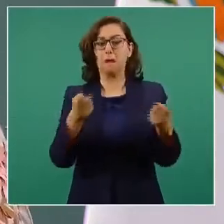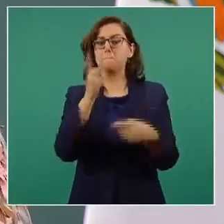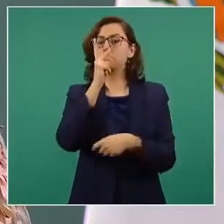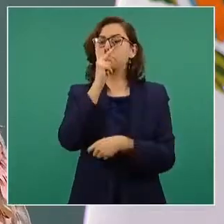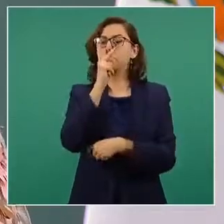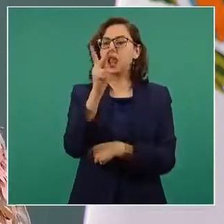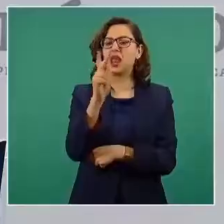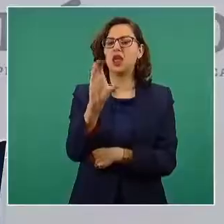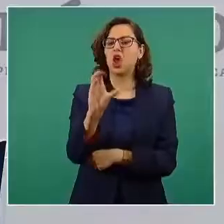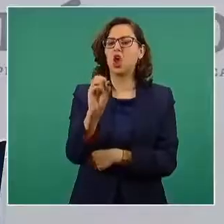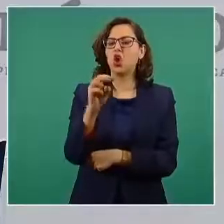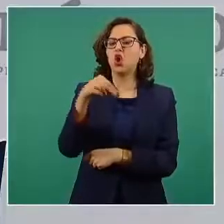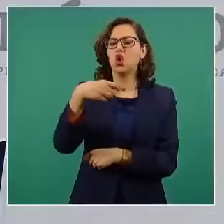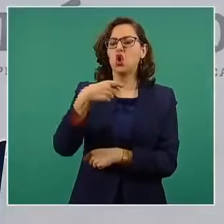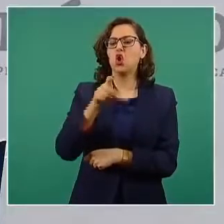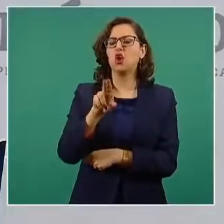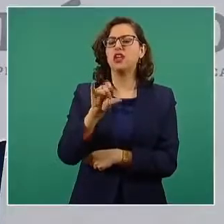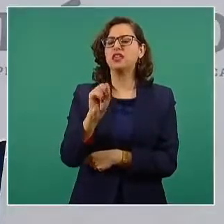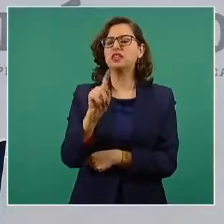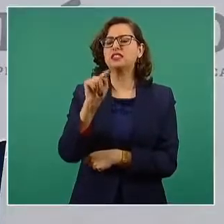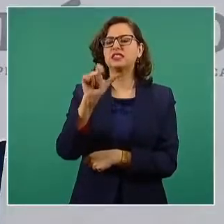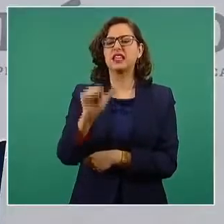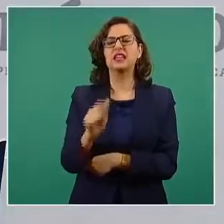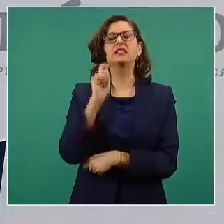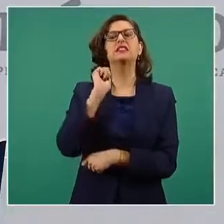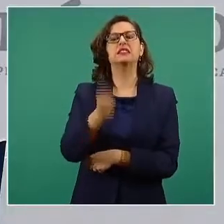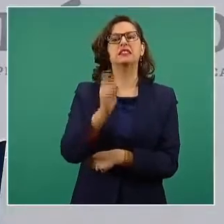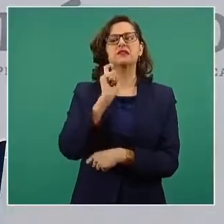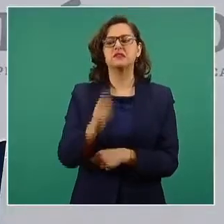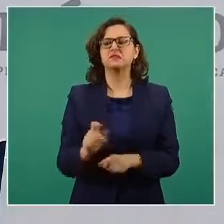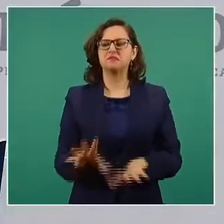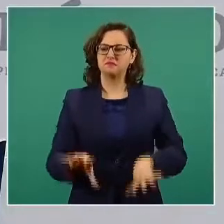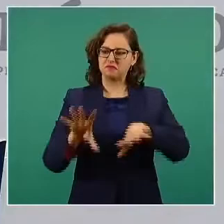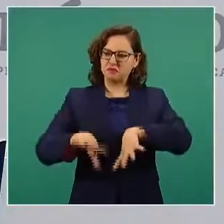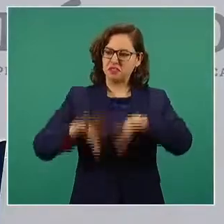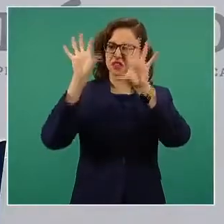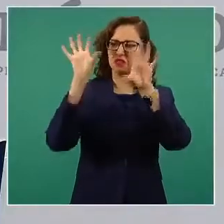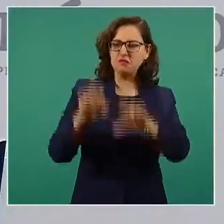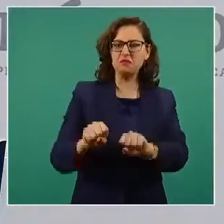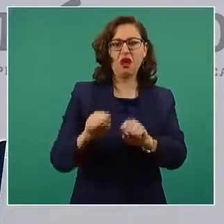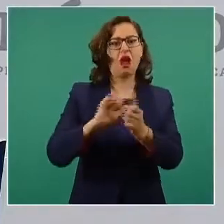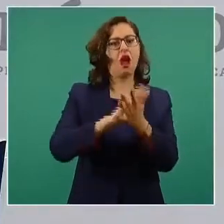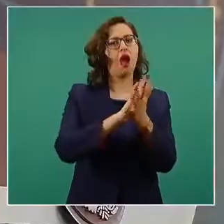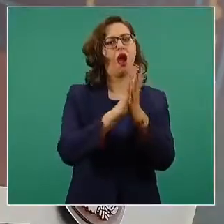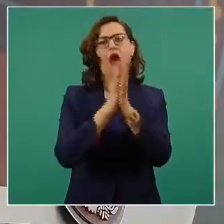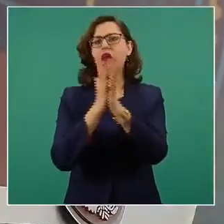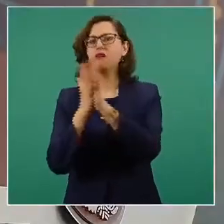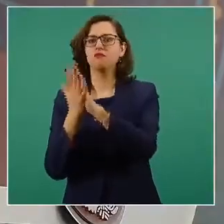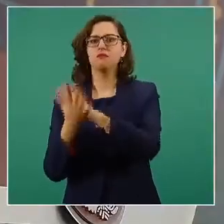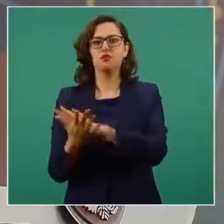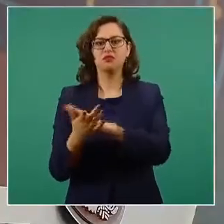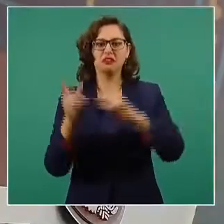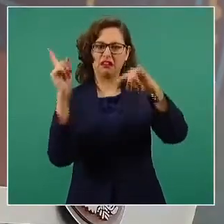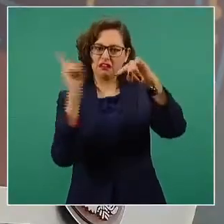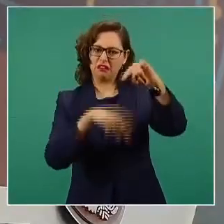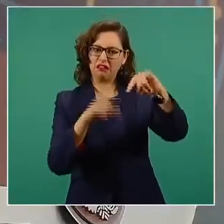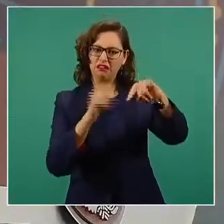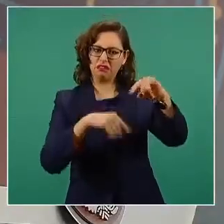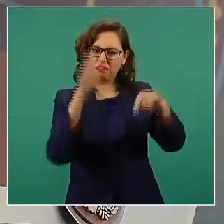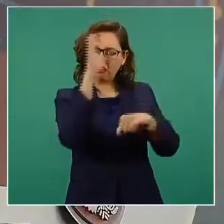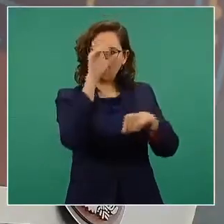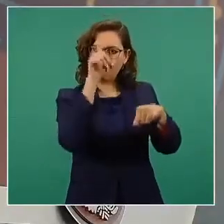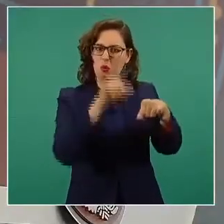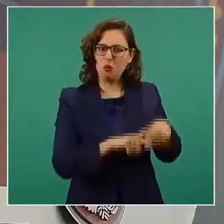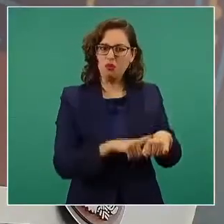implica la eliminación de una diversidad que conforma nuestro México pluricultural, de la riqueza de los más de